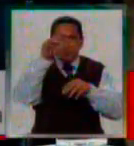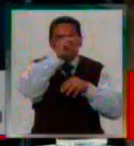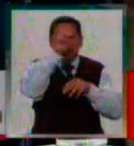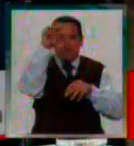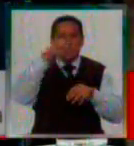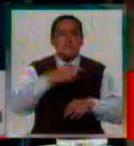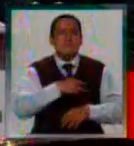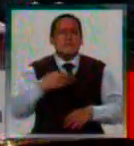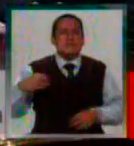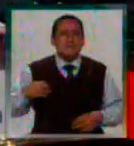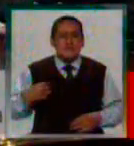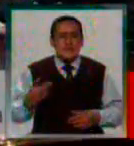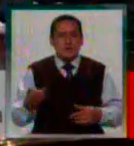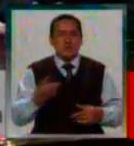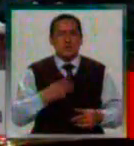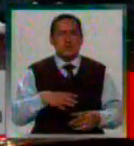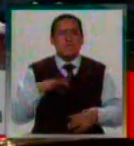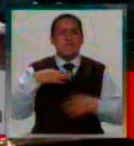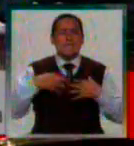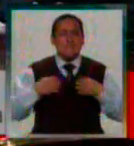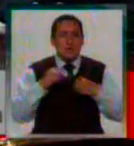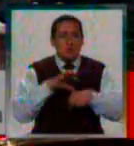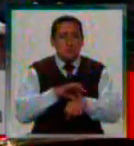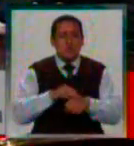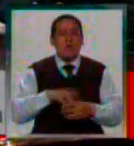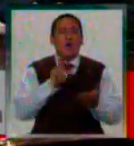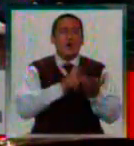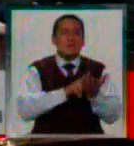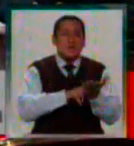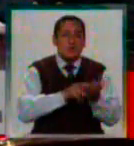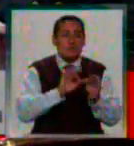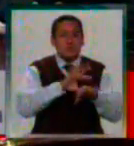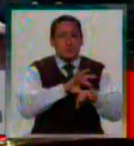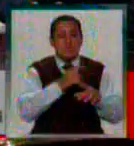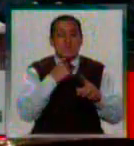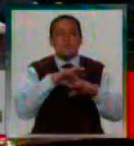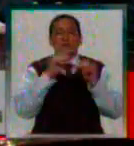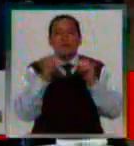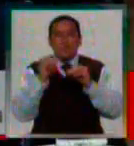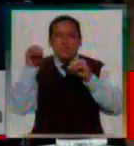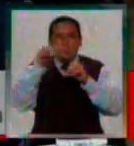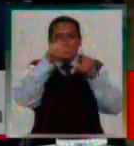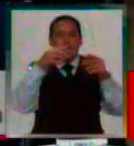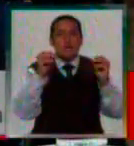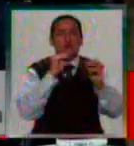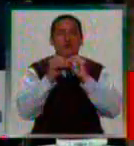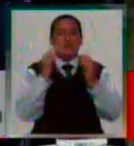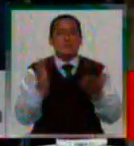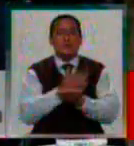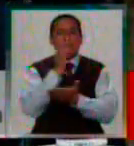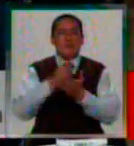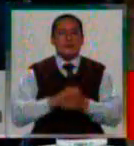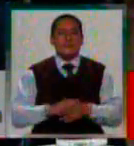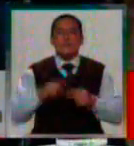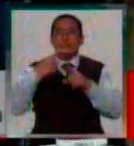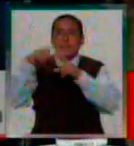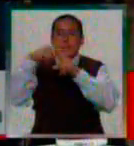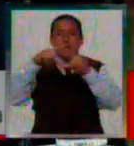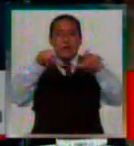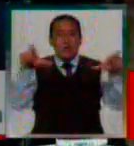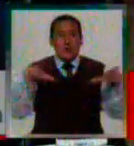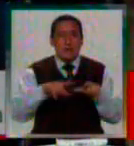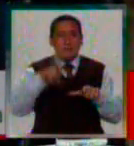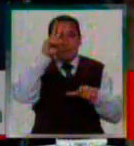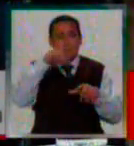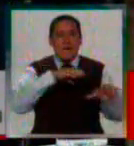minsa o de salud que resuelvan estos problemas y también lo que planteamos nosotros es en determinadas regiones del país